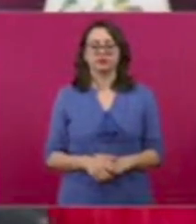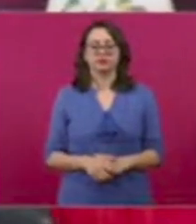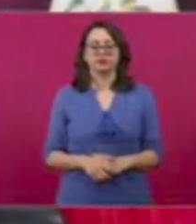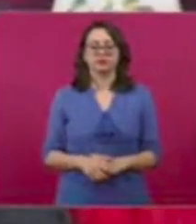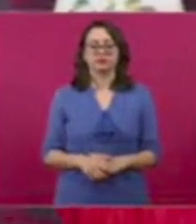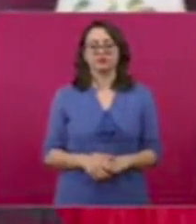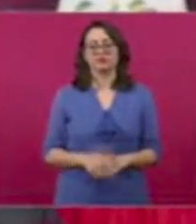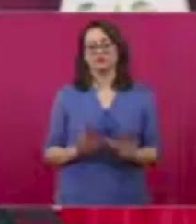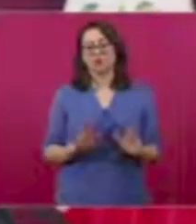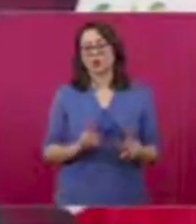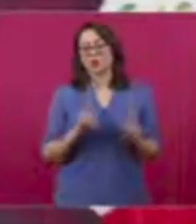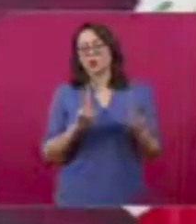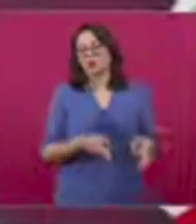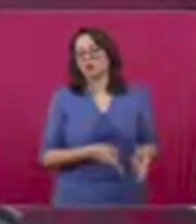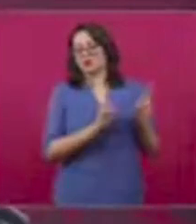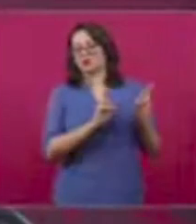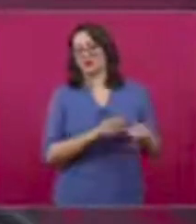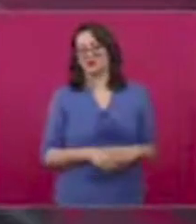en un asunto.